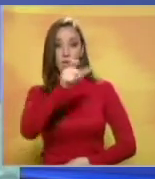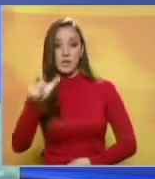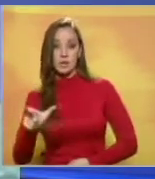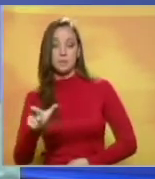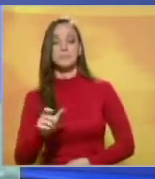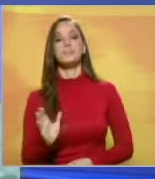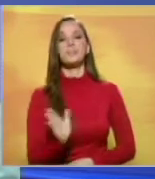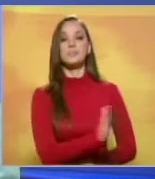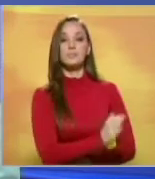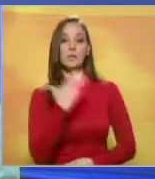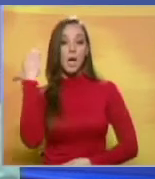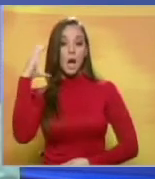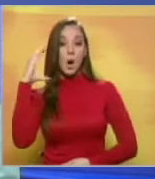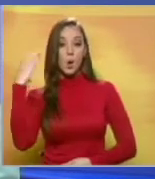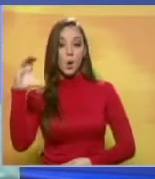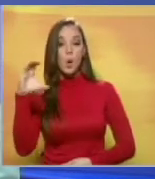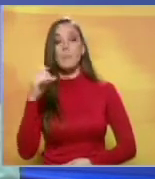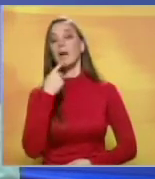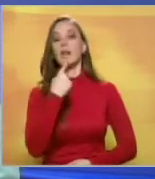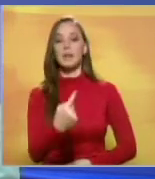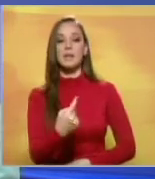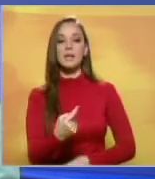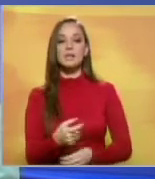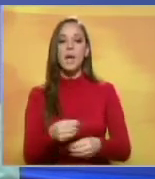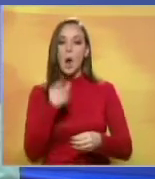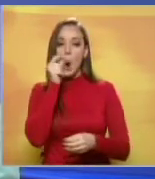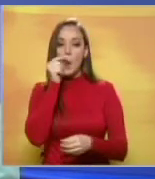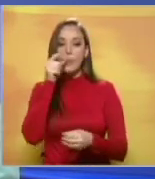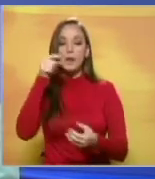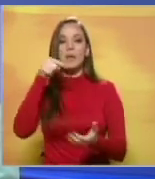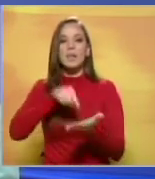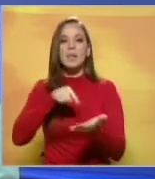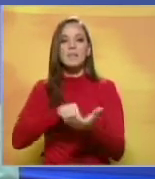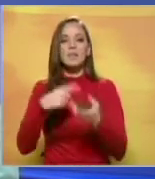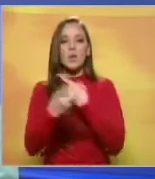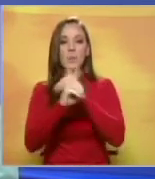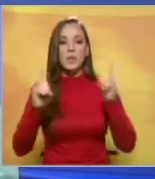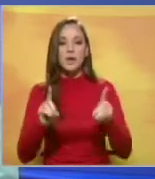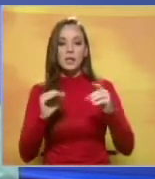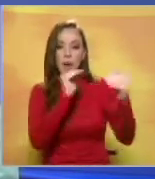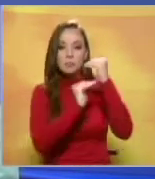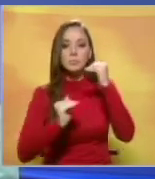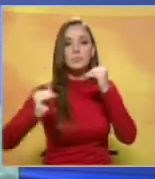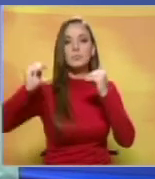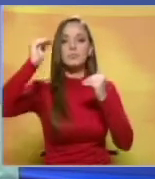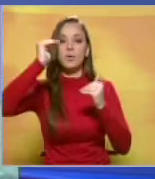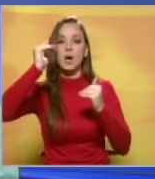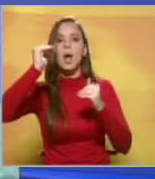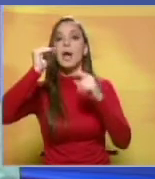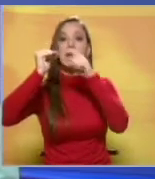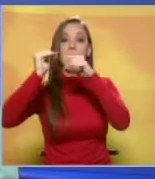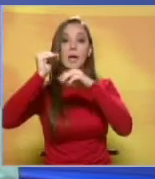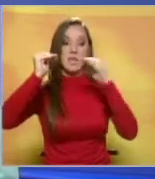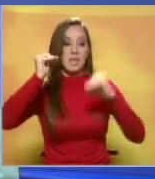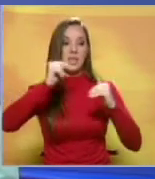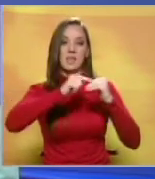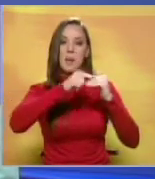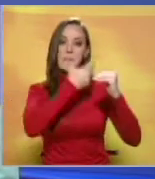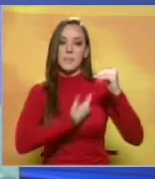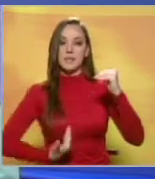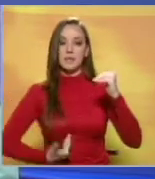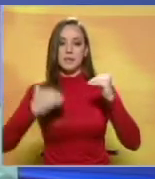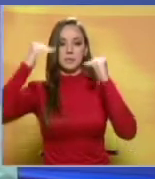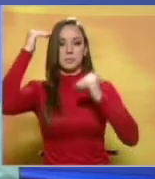colombia una encuesta ubicó al candidato del centro democrático óscar iván zuluaga por encima del actual mandatario juan manuel santos en la intención